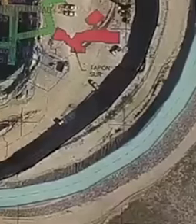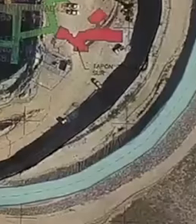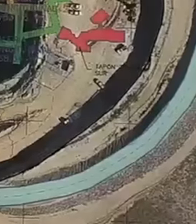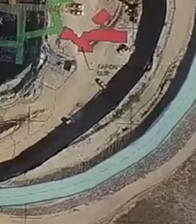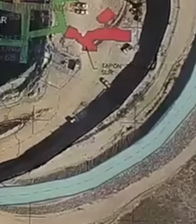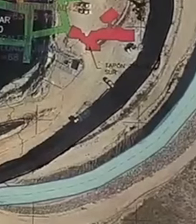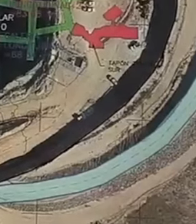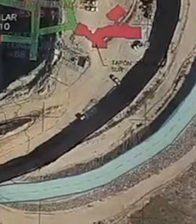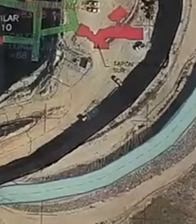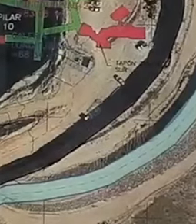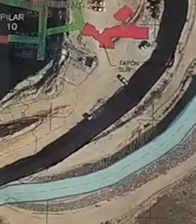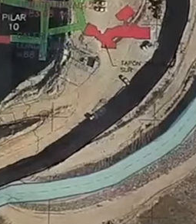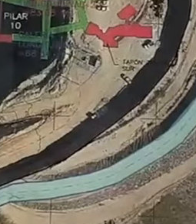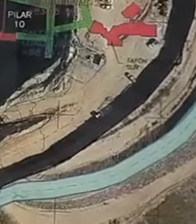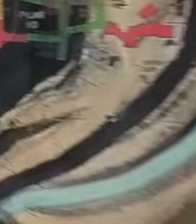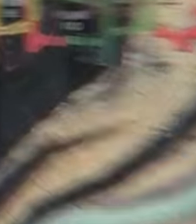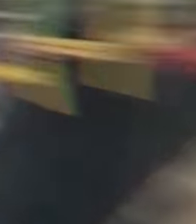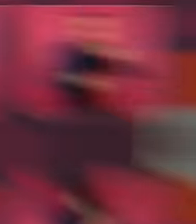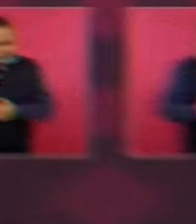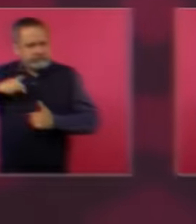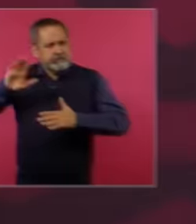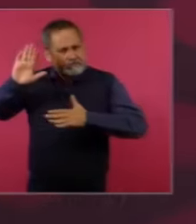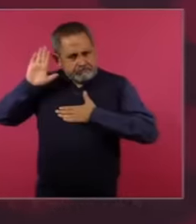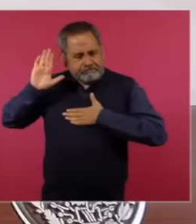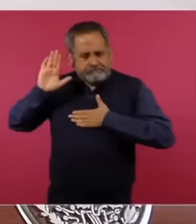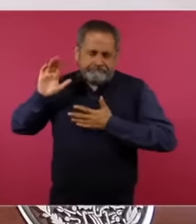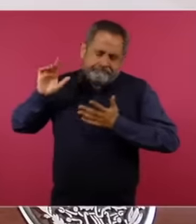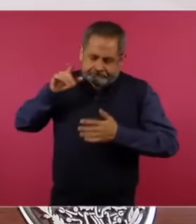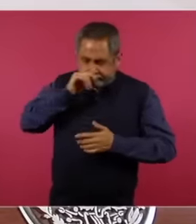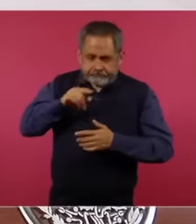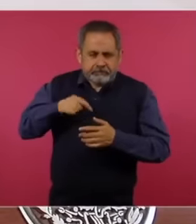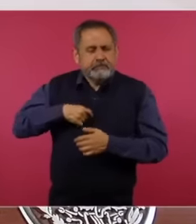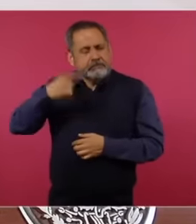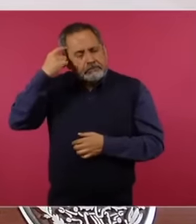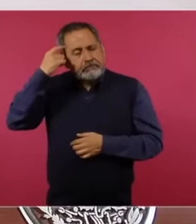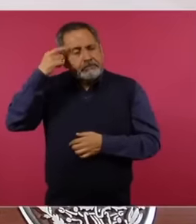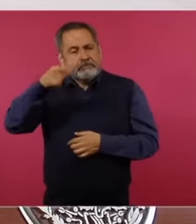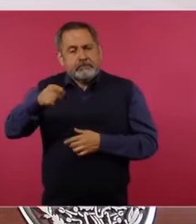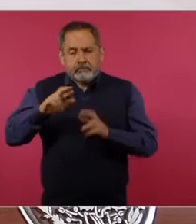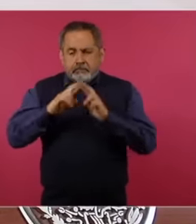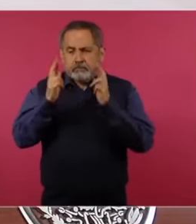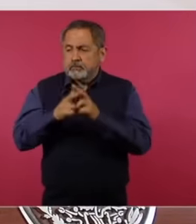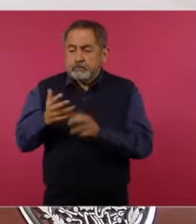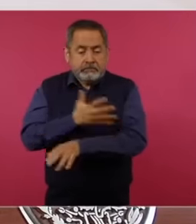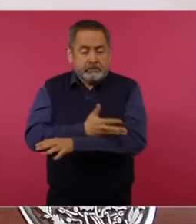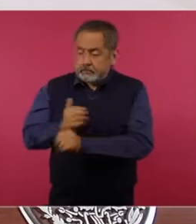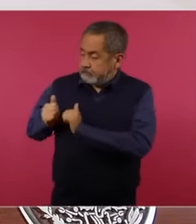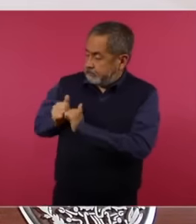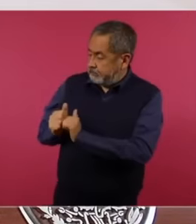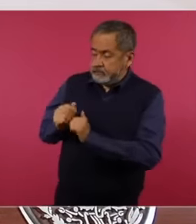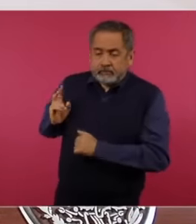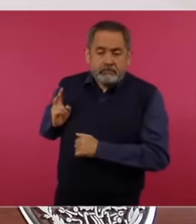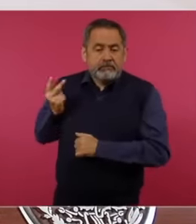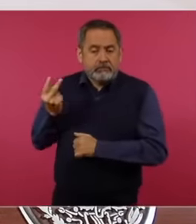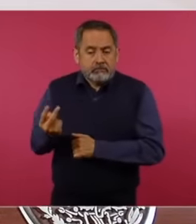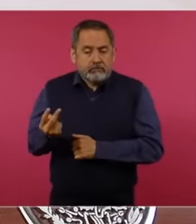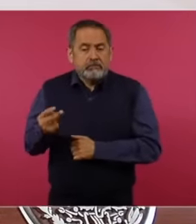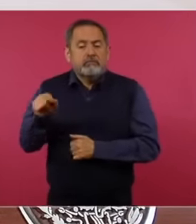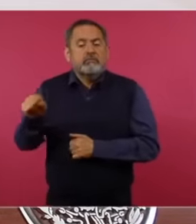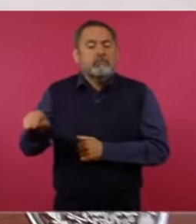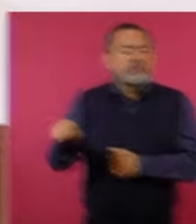de profundidad, acción que recordó como un hecho importante en su sexenio.